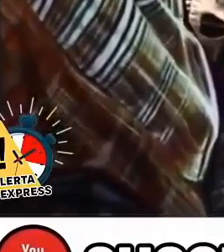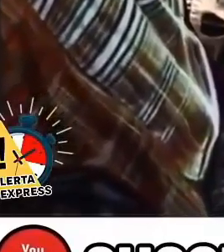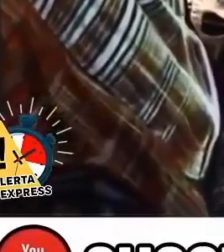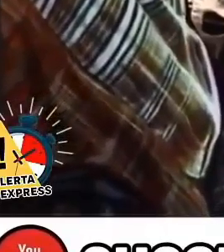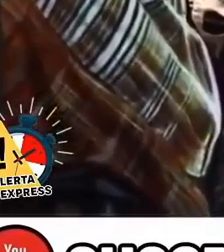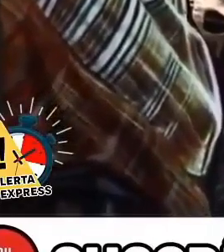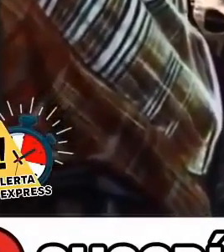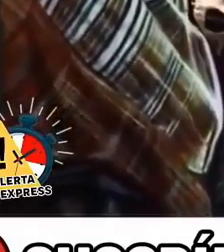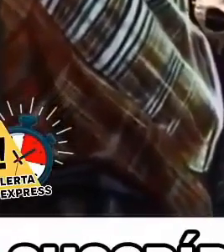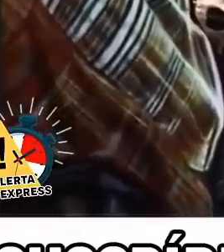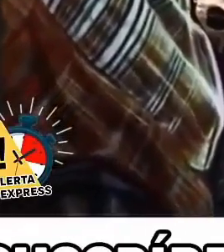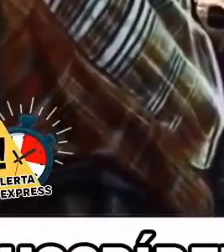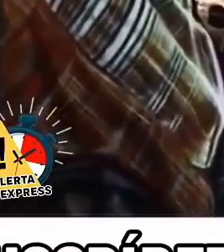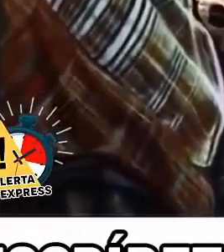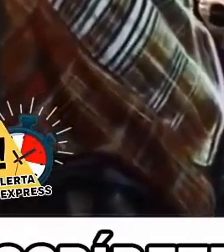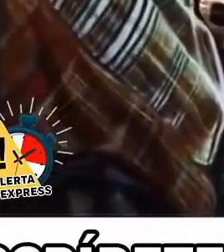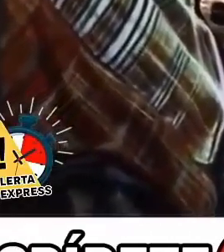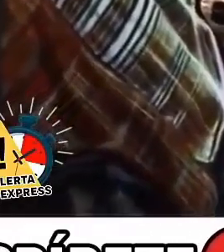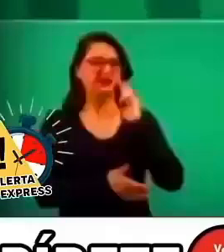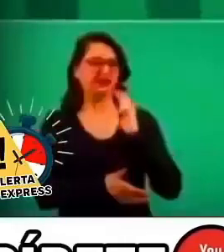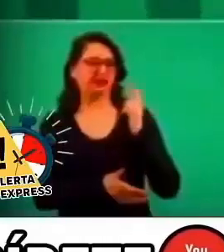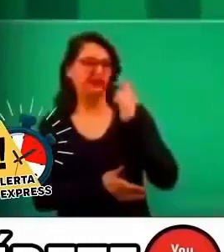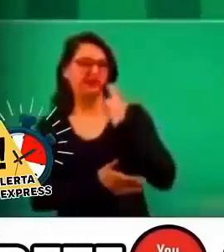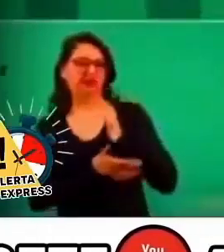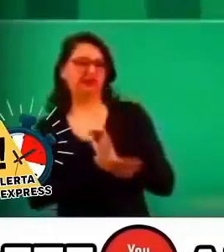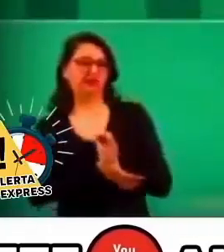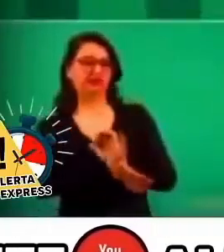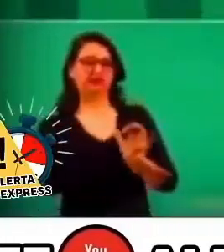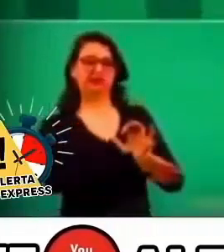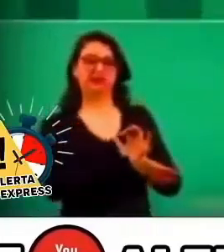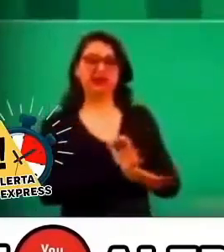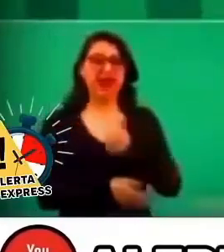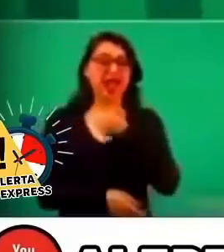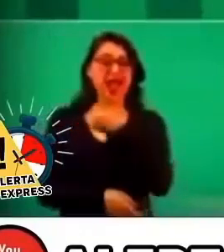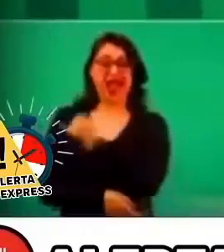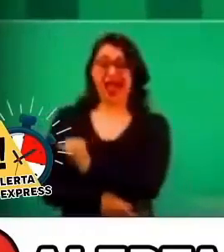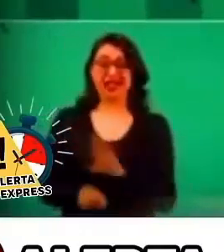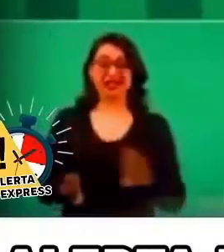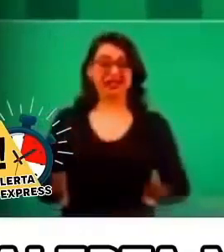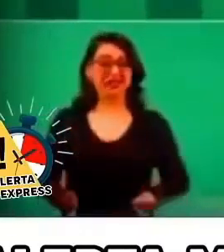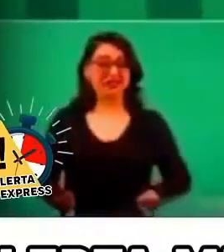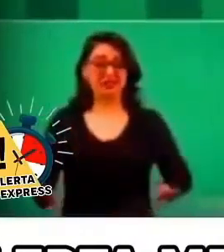desprotegió. Así es como se burlaba de todo México. Estaba yo viendo un